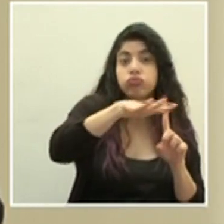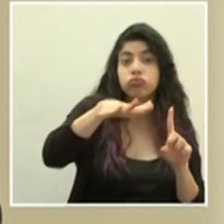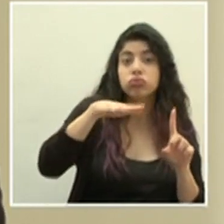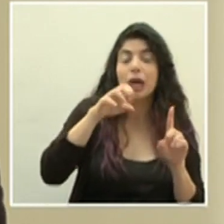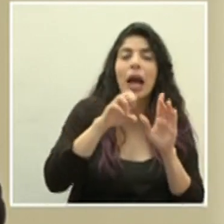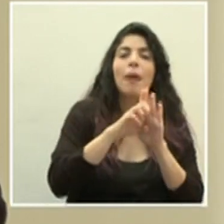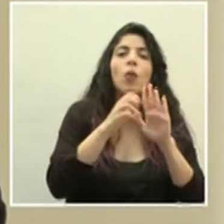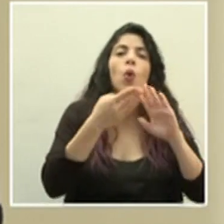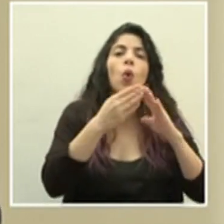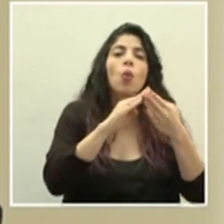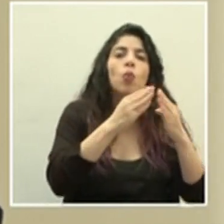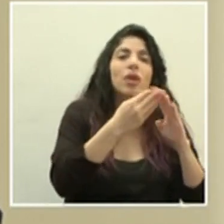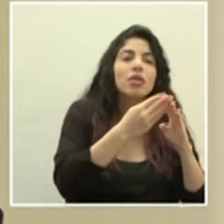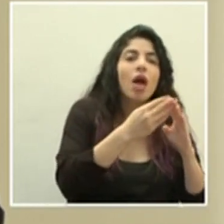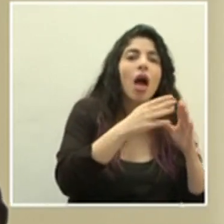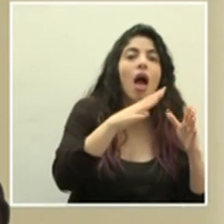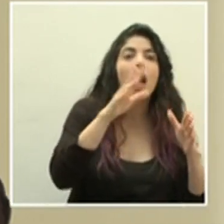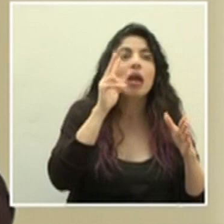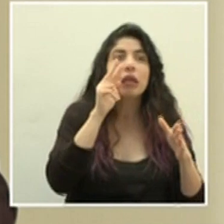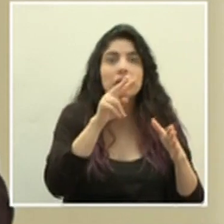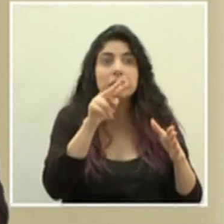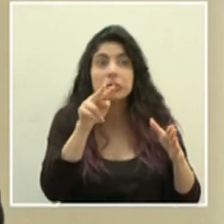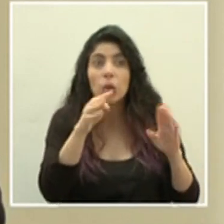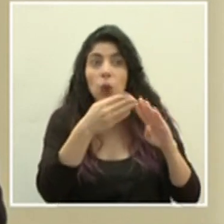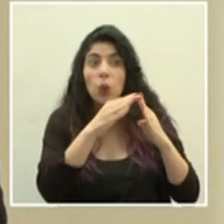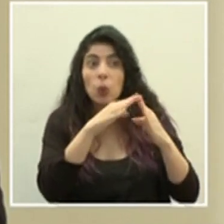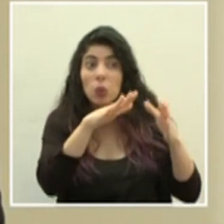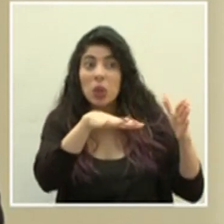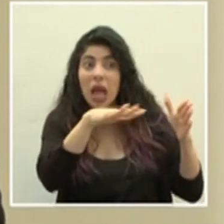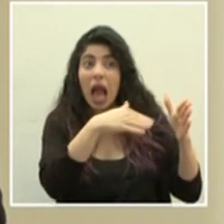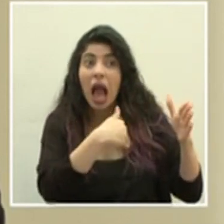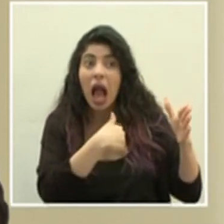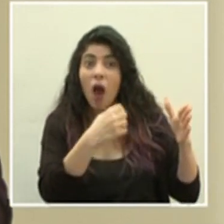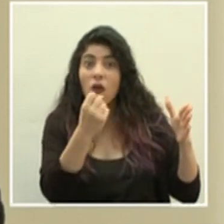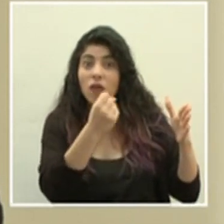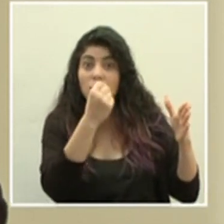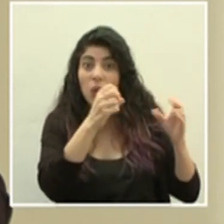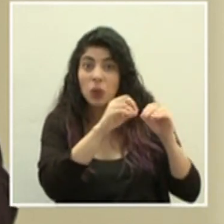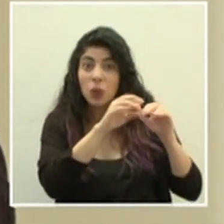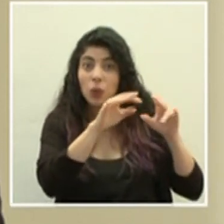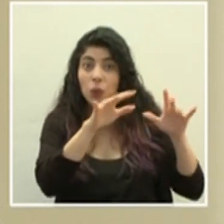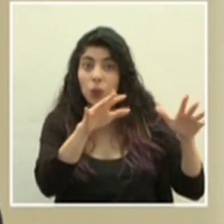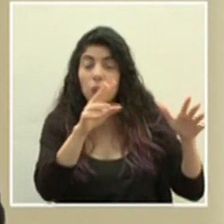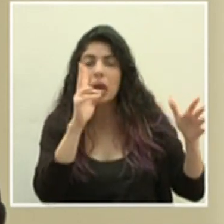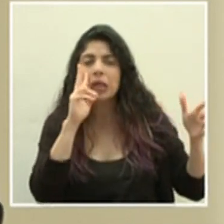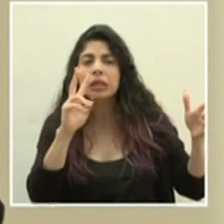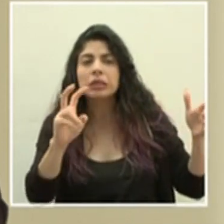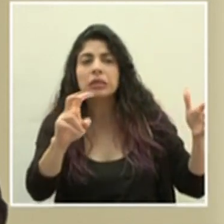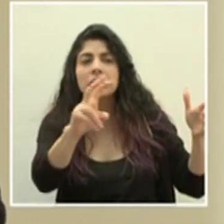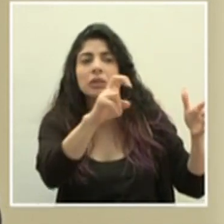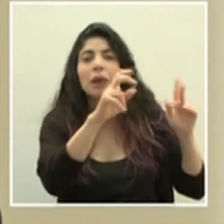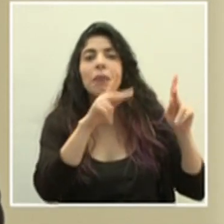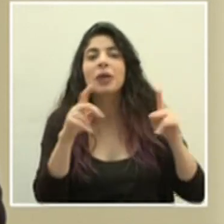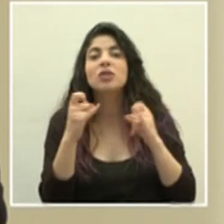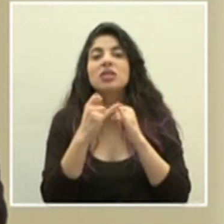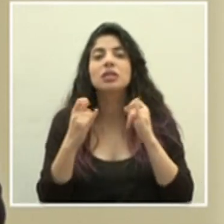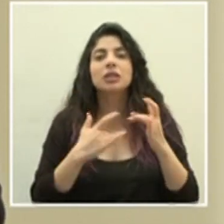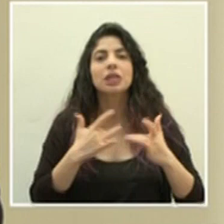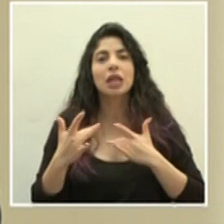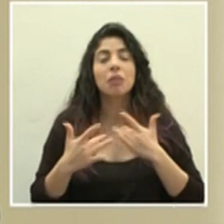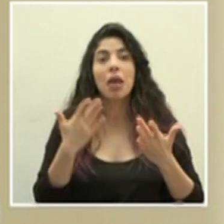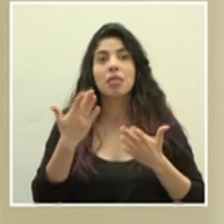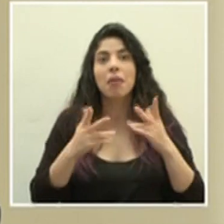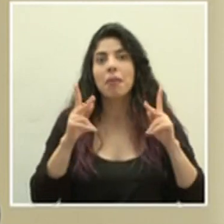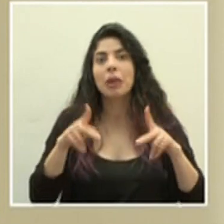en comunidades, eventualmente donde hemos visto que hay una transmisión más fuerte, para ver también el impacto de los asintomáticos y personas que tal vez